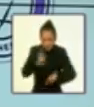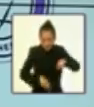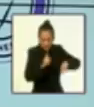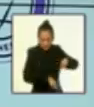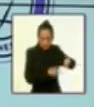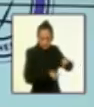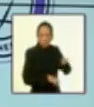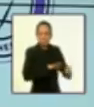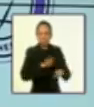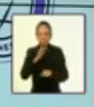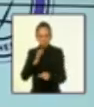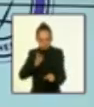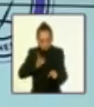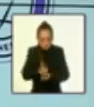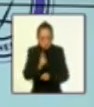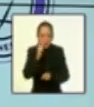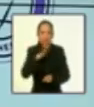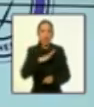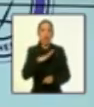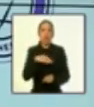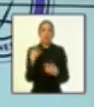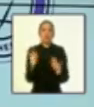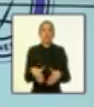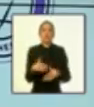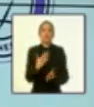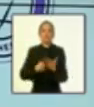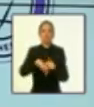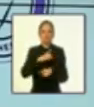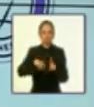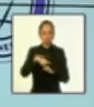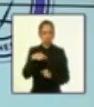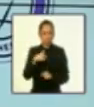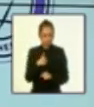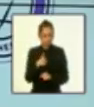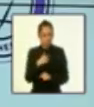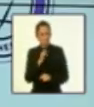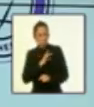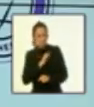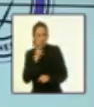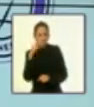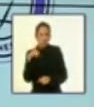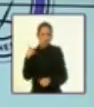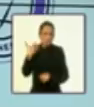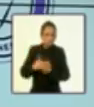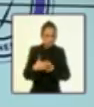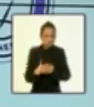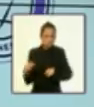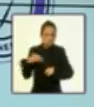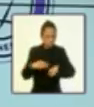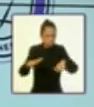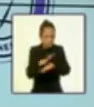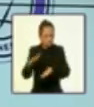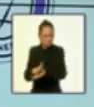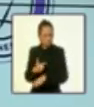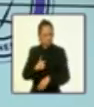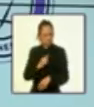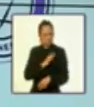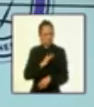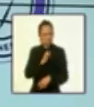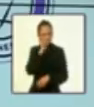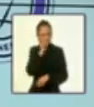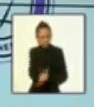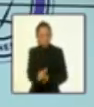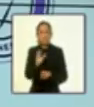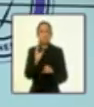está haciendo una campaña arriesgada, muy arrojada, muy confrontativa, sí. En contra de la